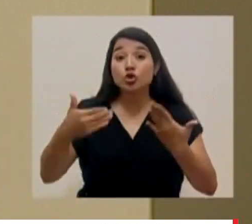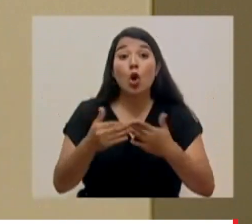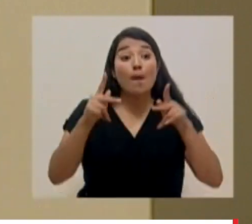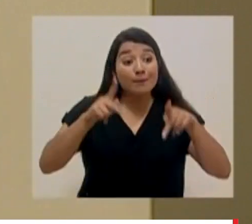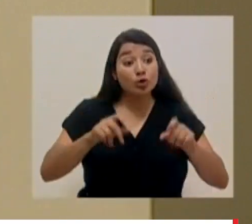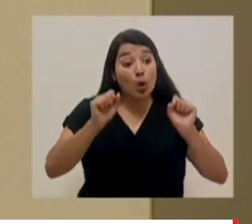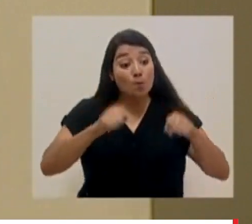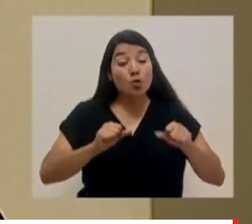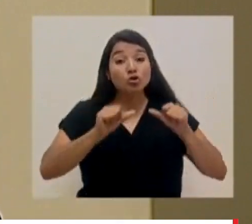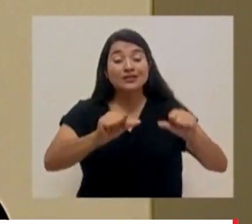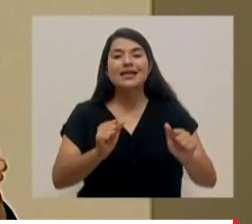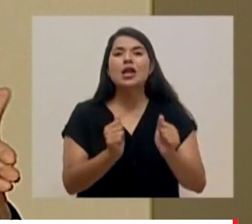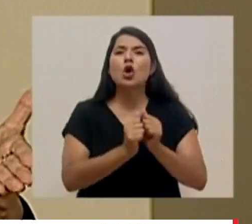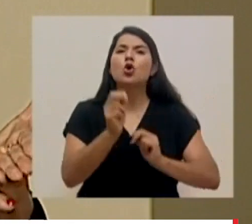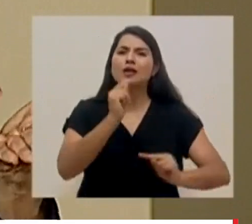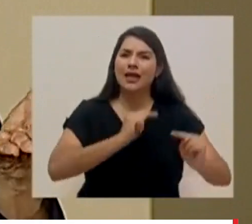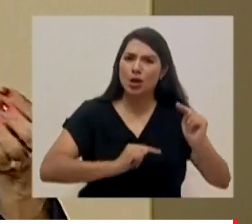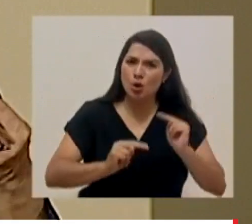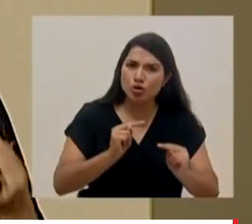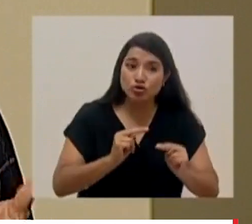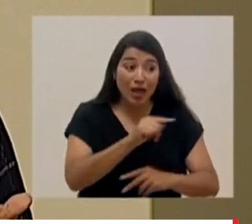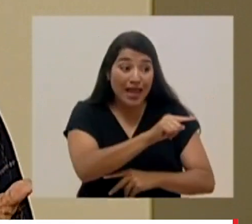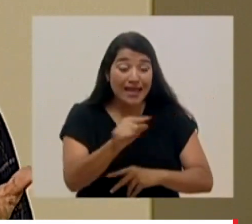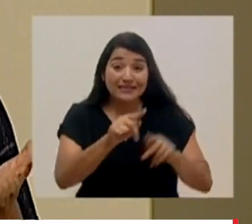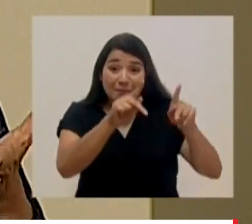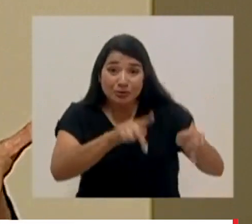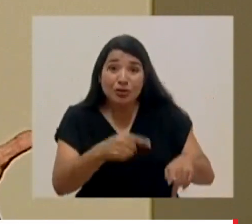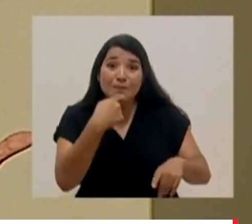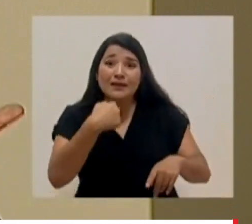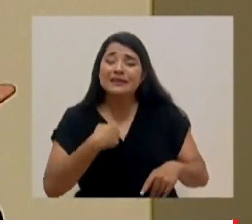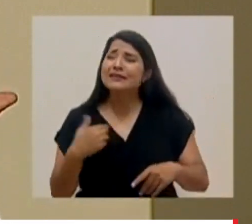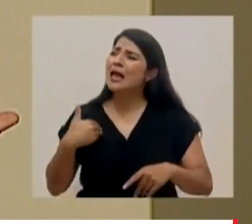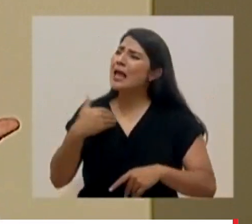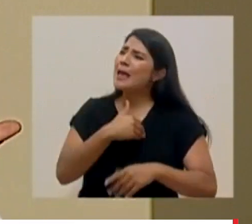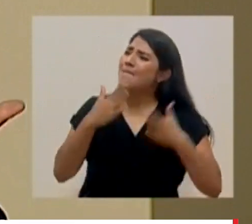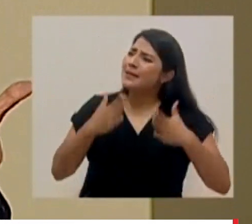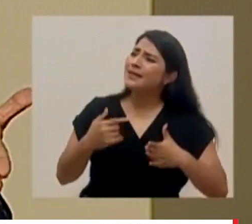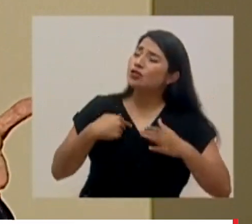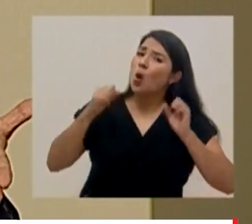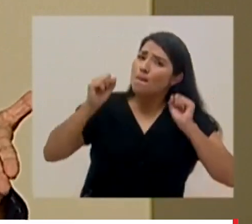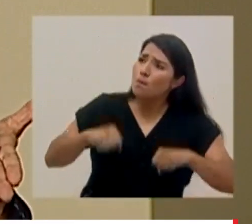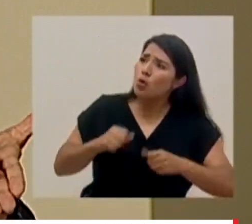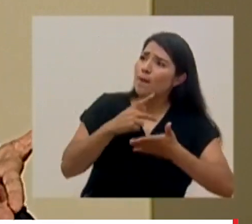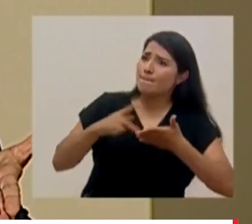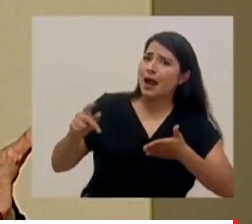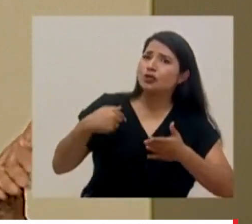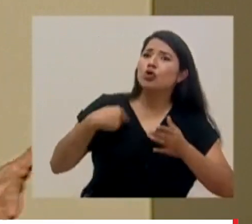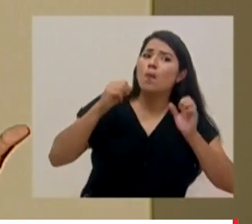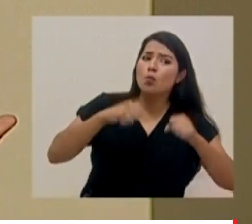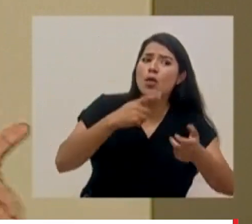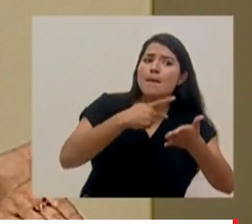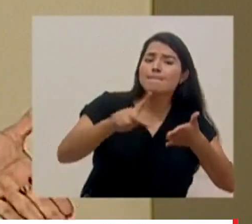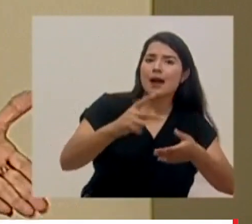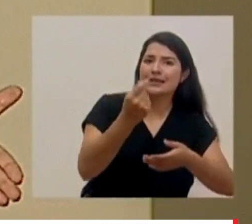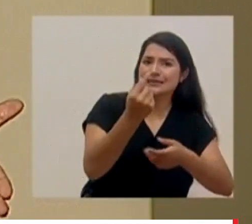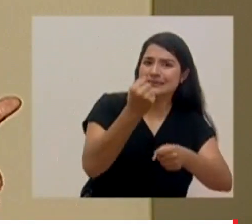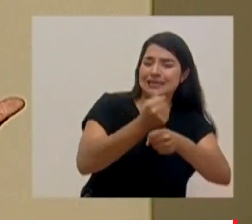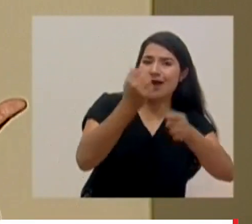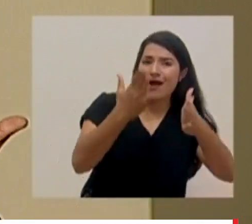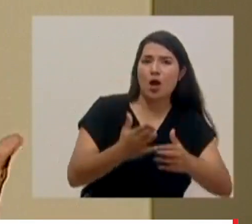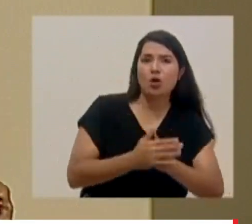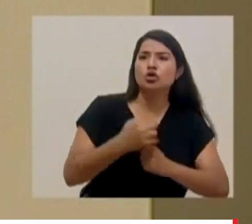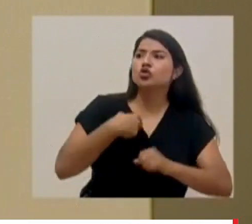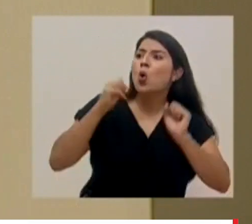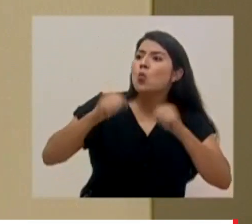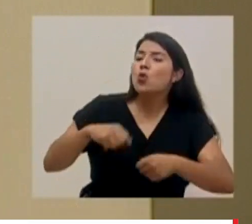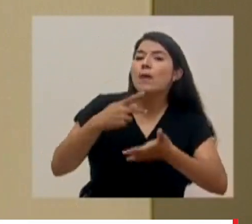sus negocios, que le dicen a uno, ministra, pude pagarme, le pude pagar a mis empleados, pude